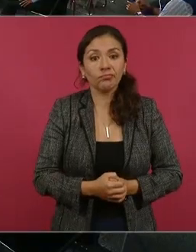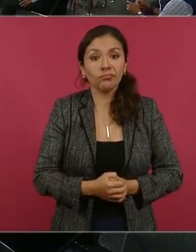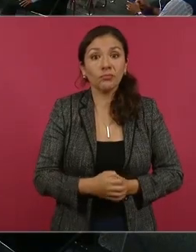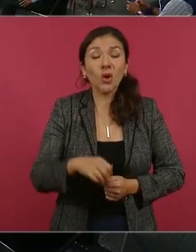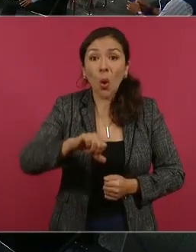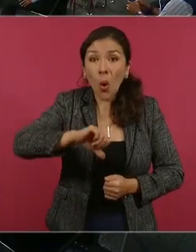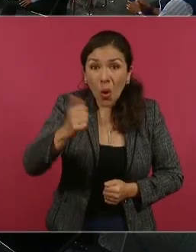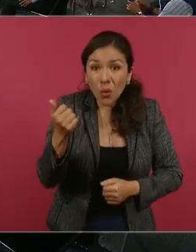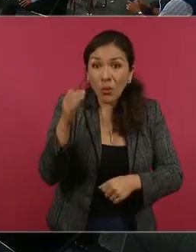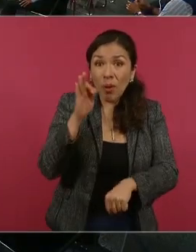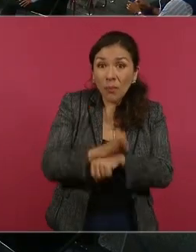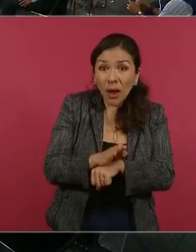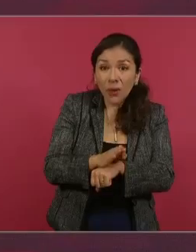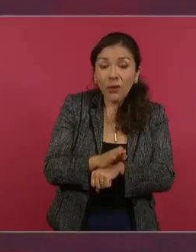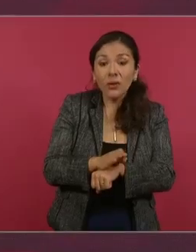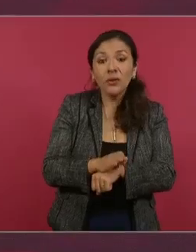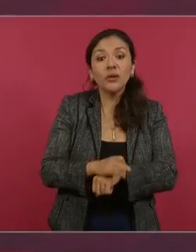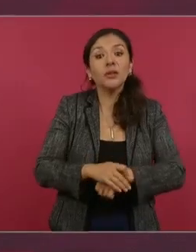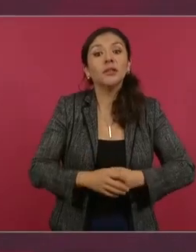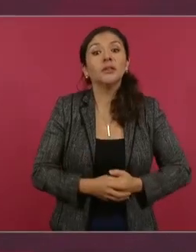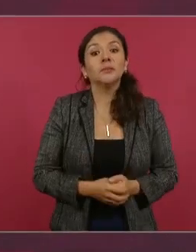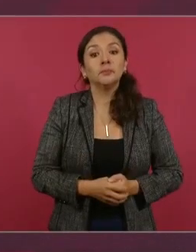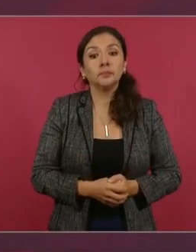¿Otro amparo?